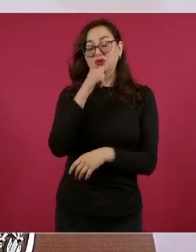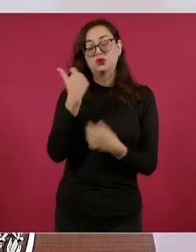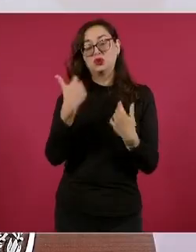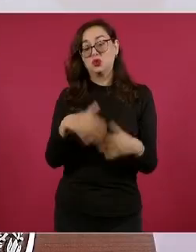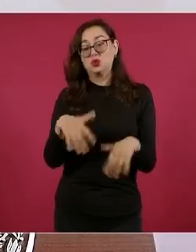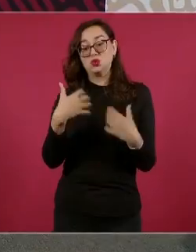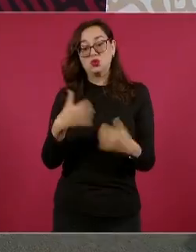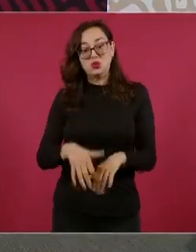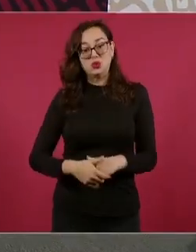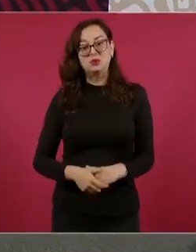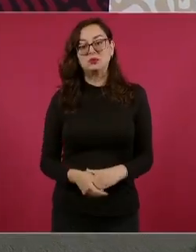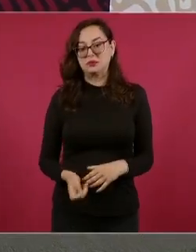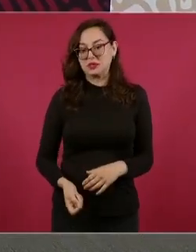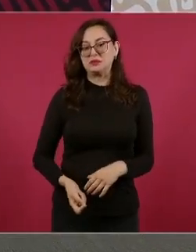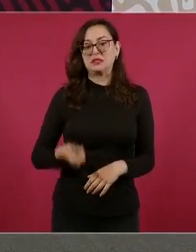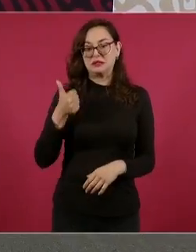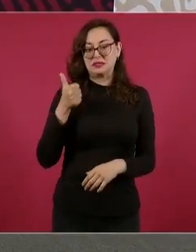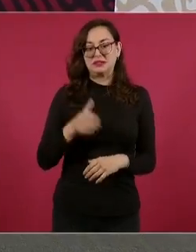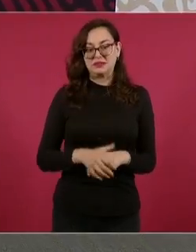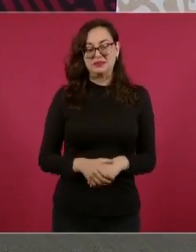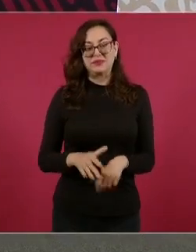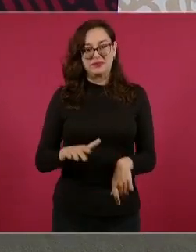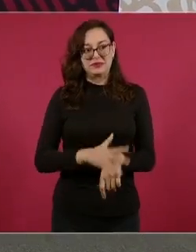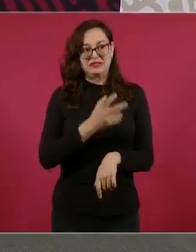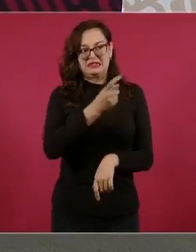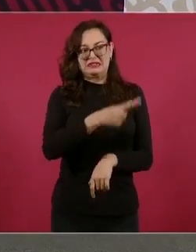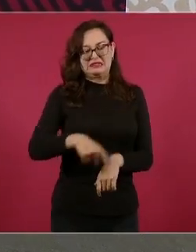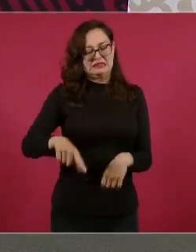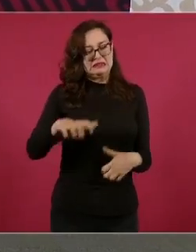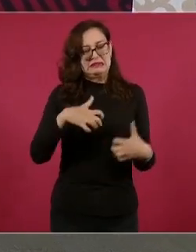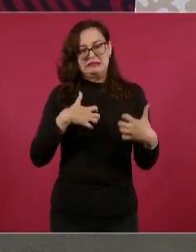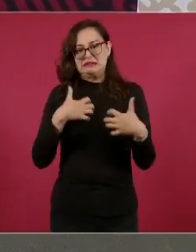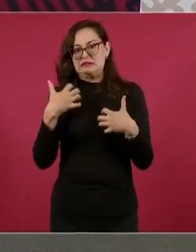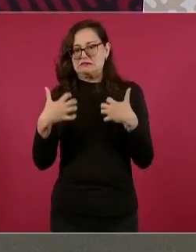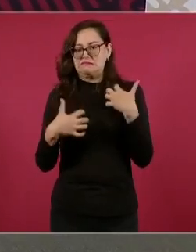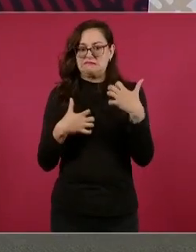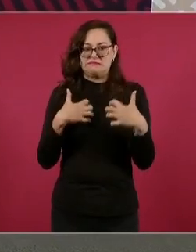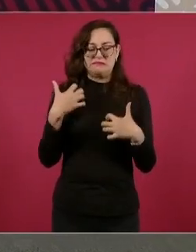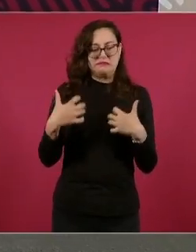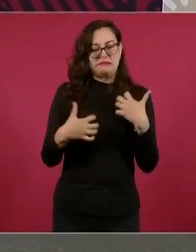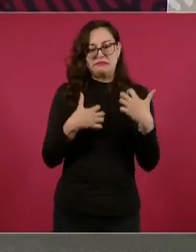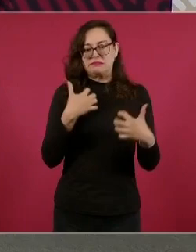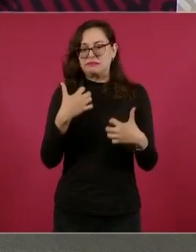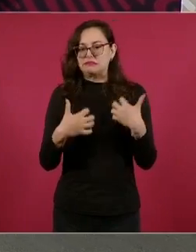¿Sí? Por eso andan ahí todavía, turulatos.